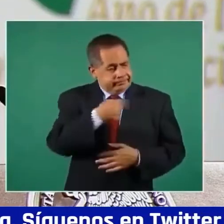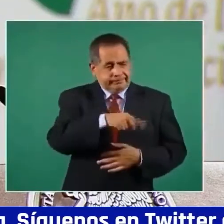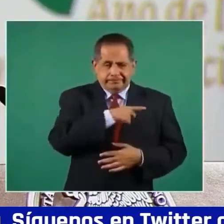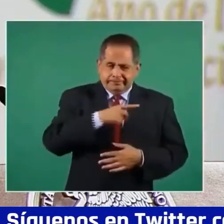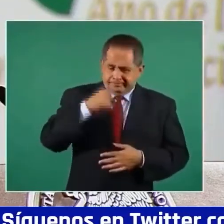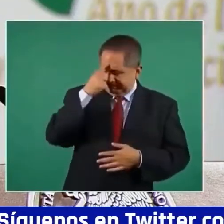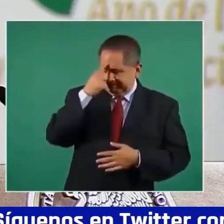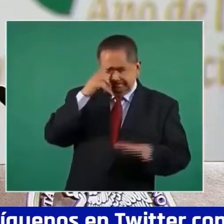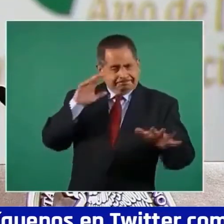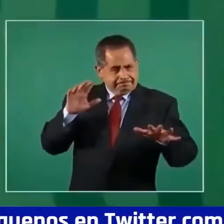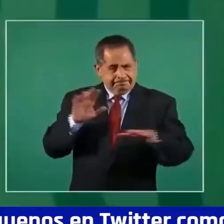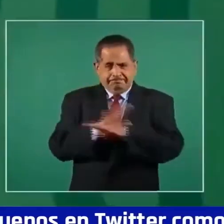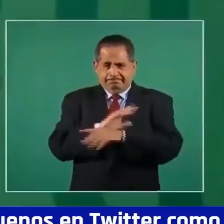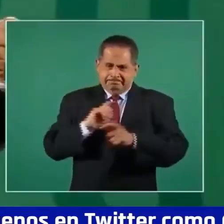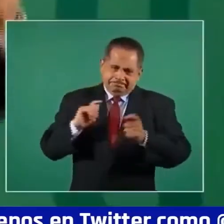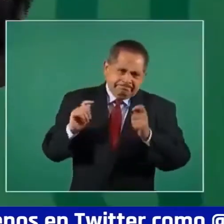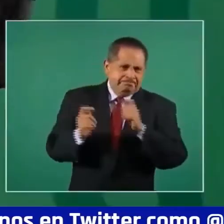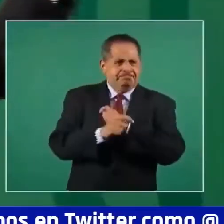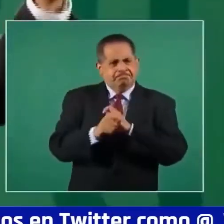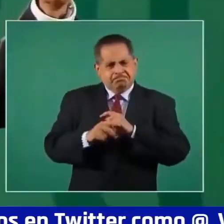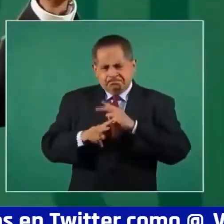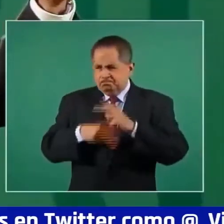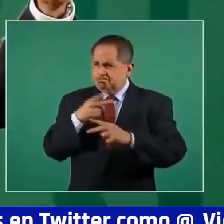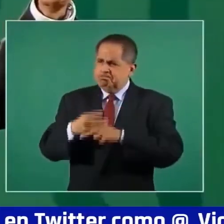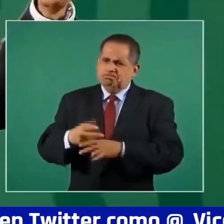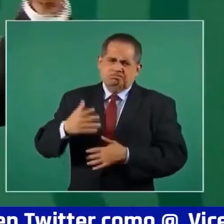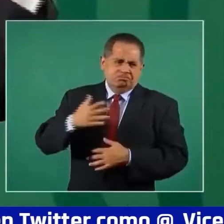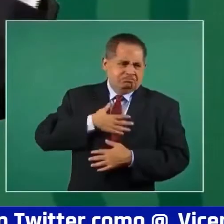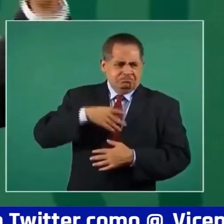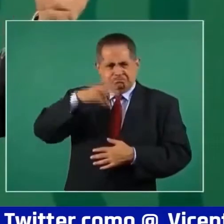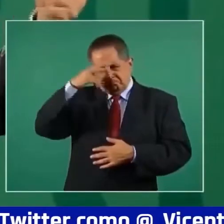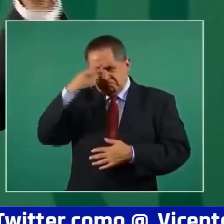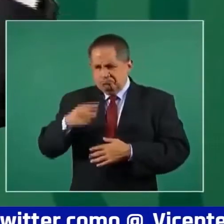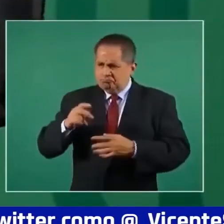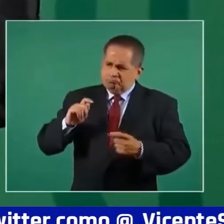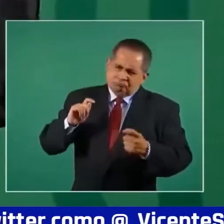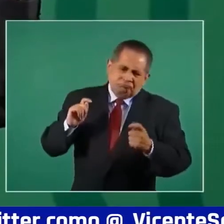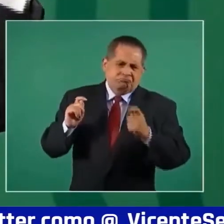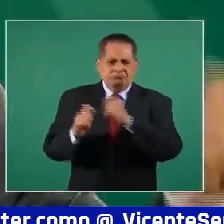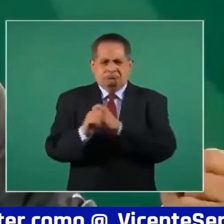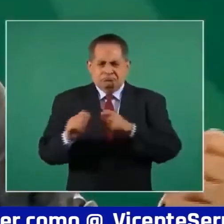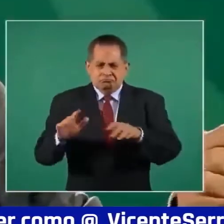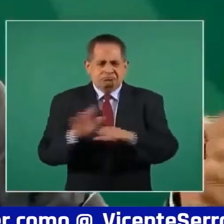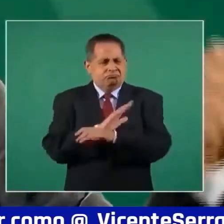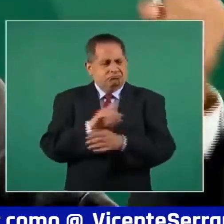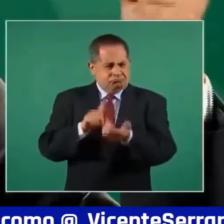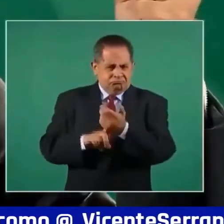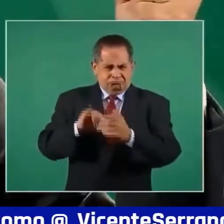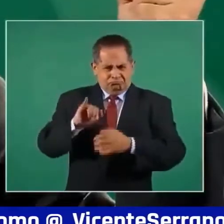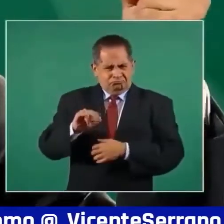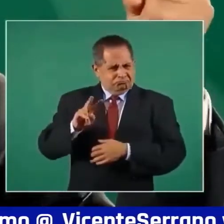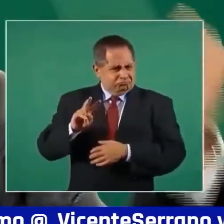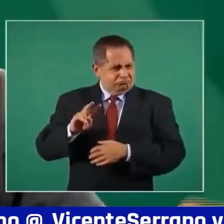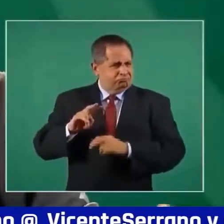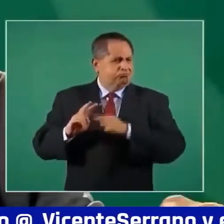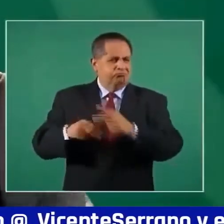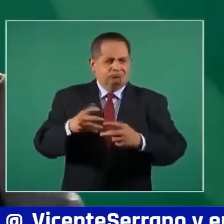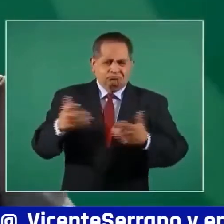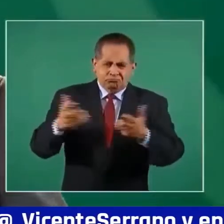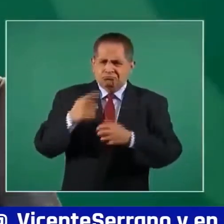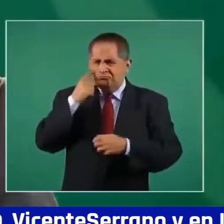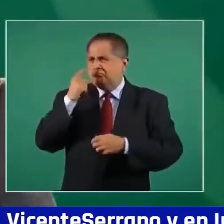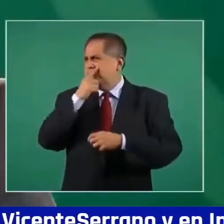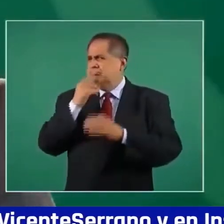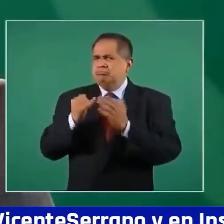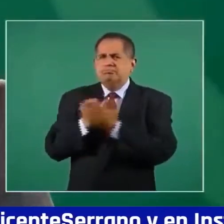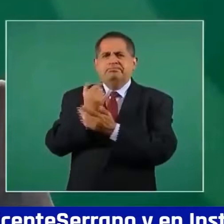ellos agarrar la bandera de la transformación, del cambio verdadero, de la